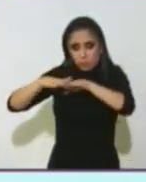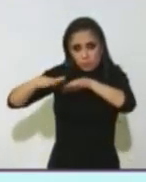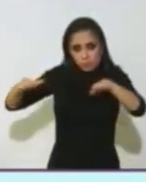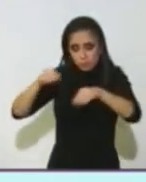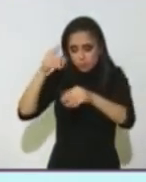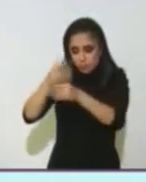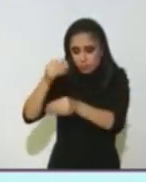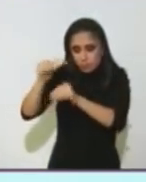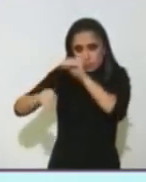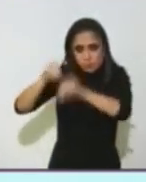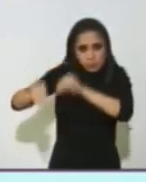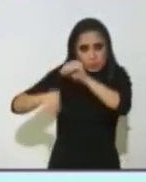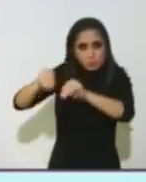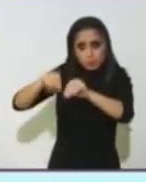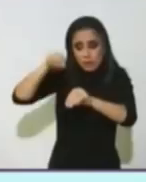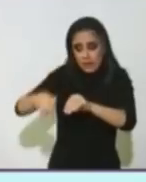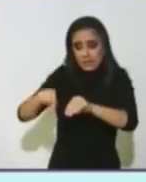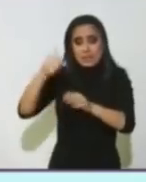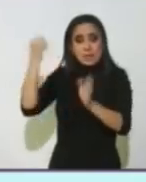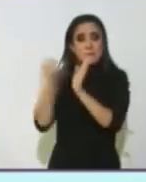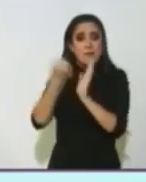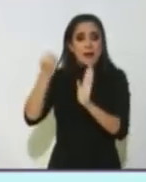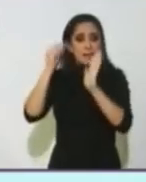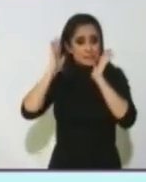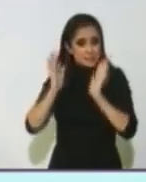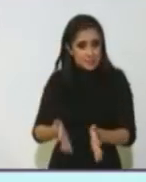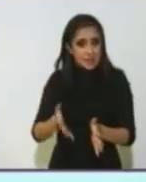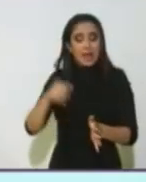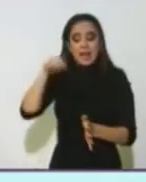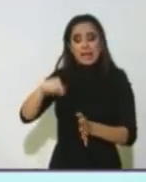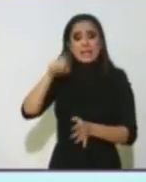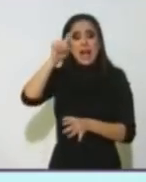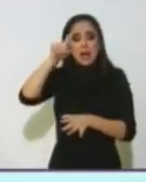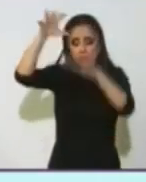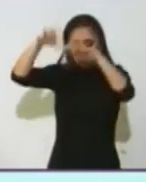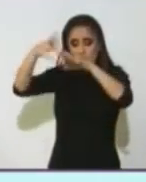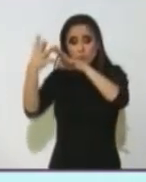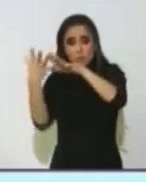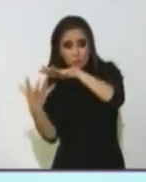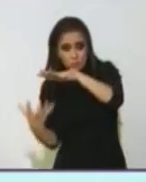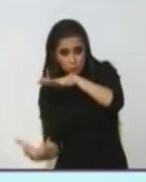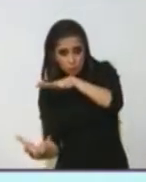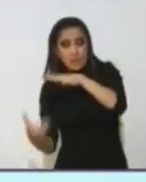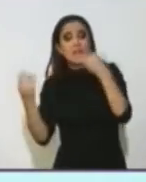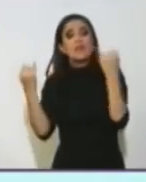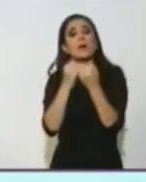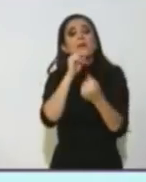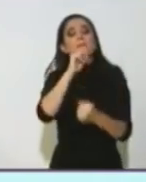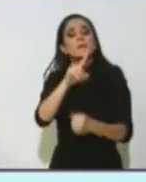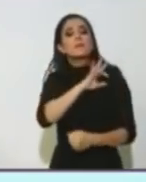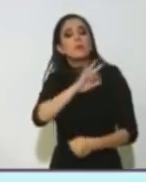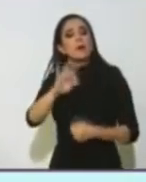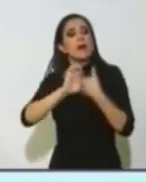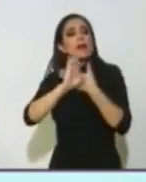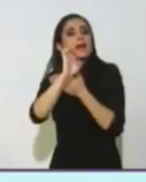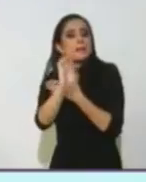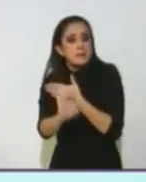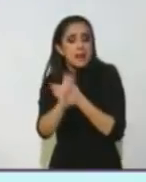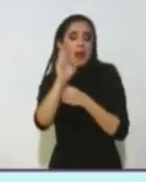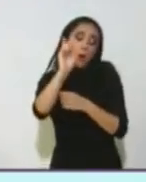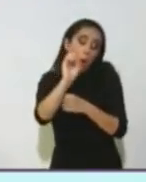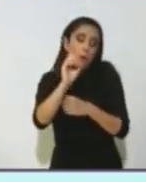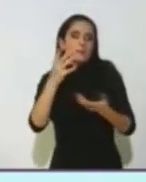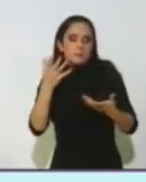esta patente que les permite no solamente precisamente esta filtración sino además el evitar o más bien